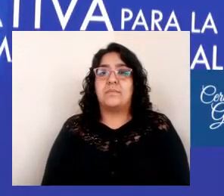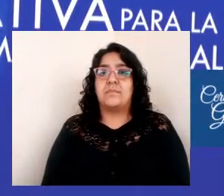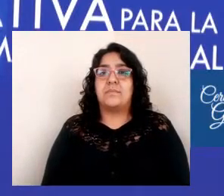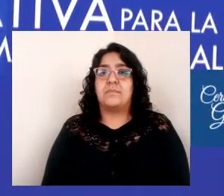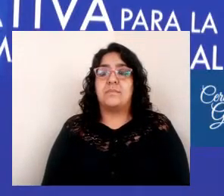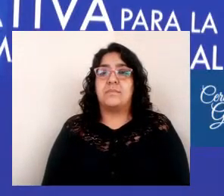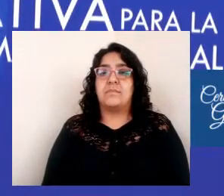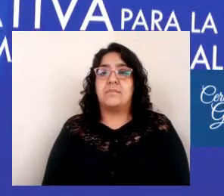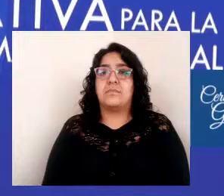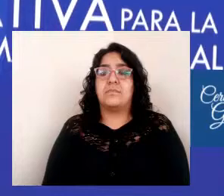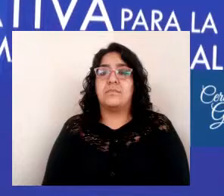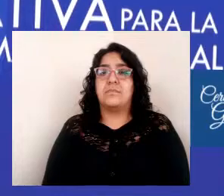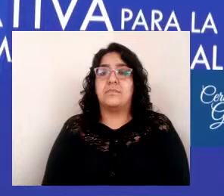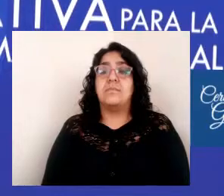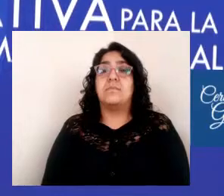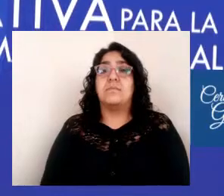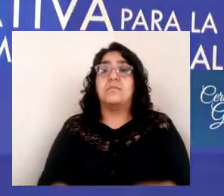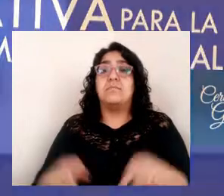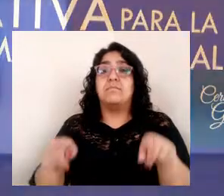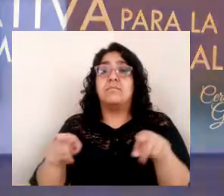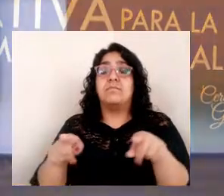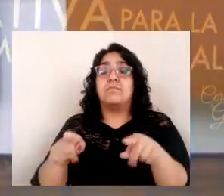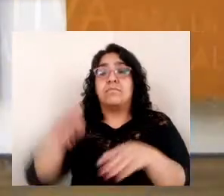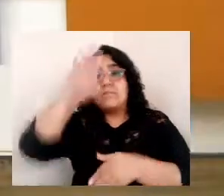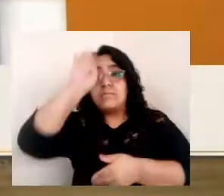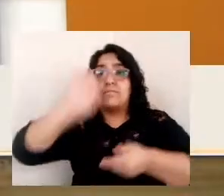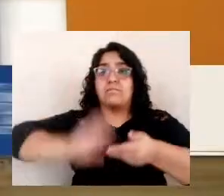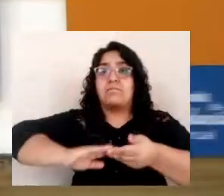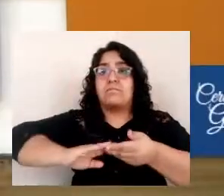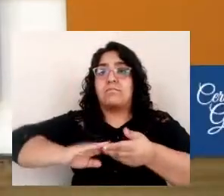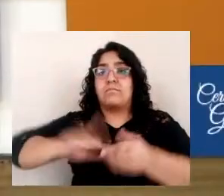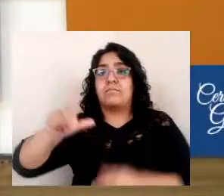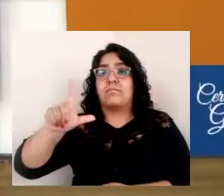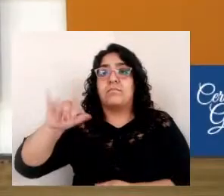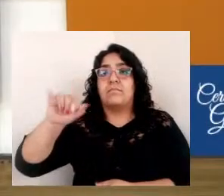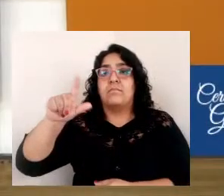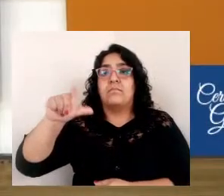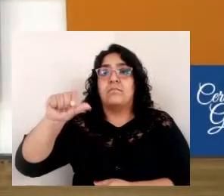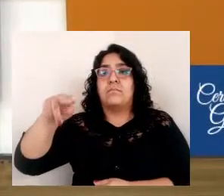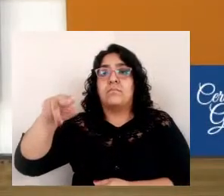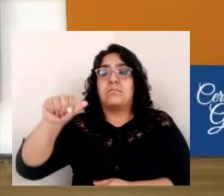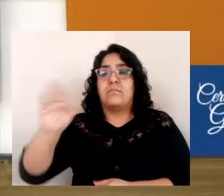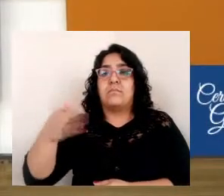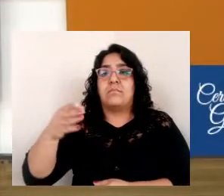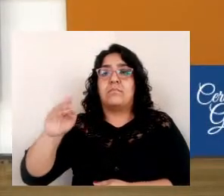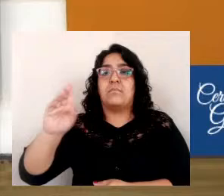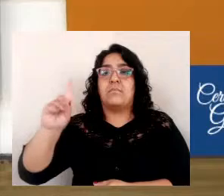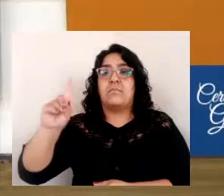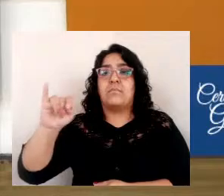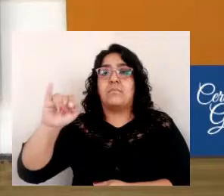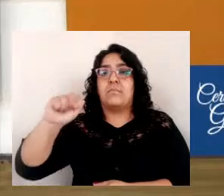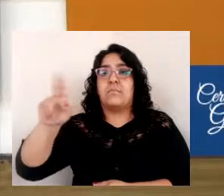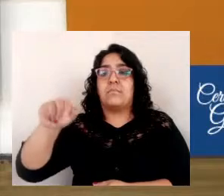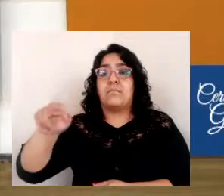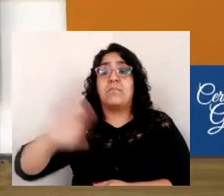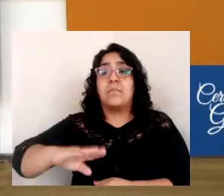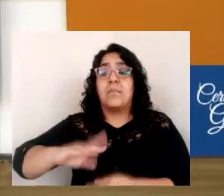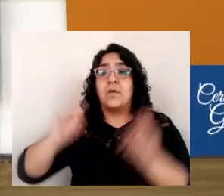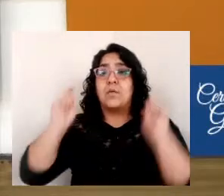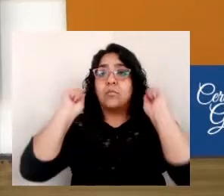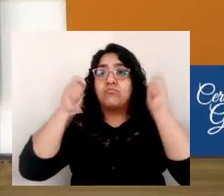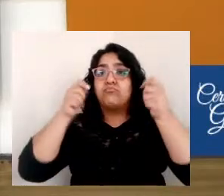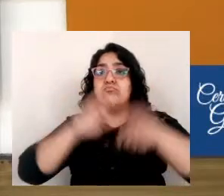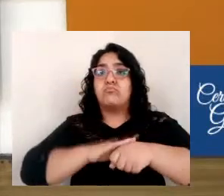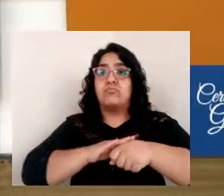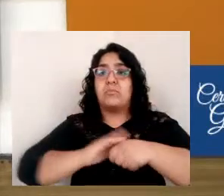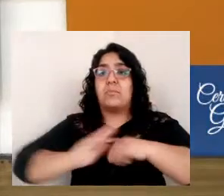La hermana Liliana Isabel Díaz Cabrera, franciscana de María Inmaculada, vicerrectora de